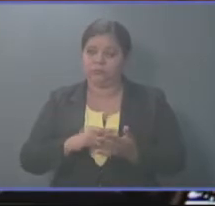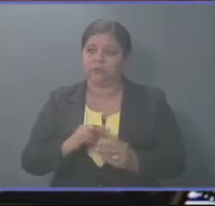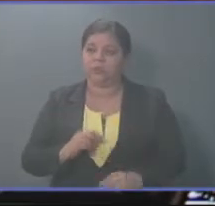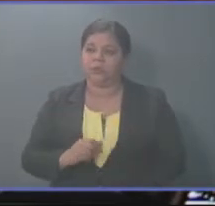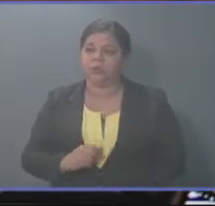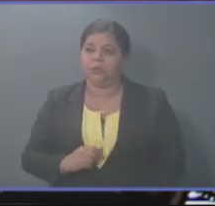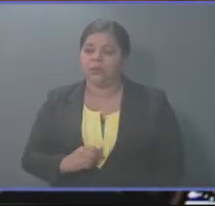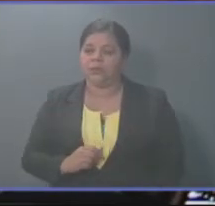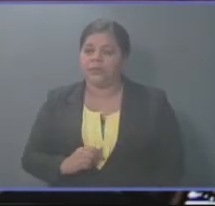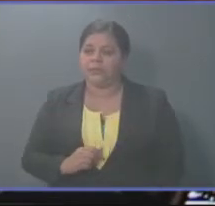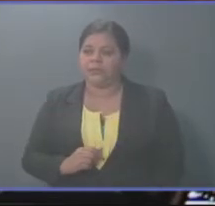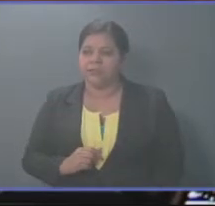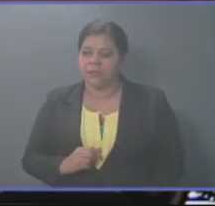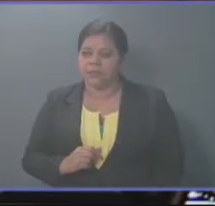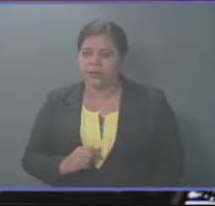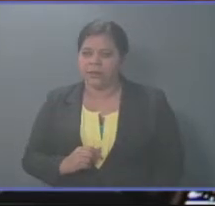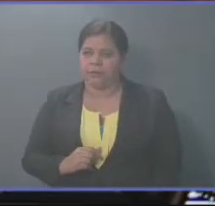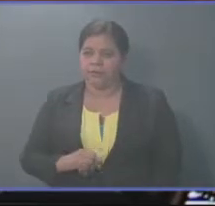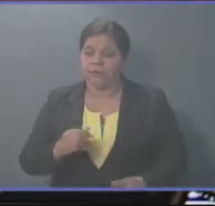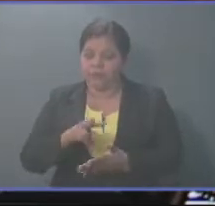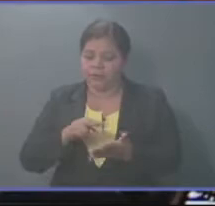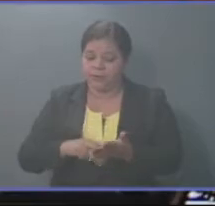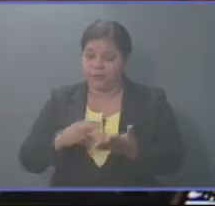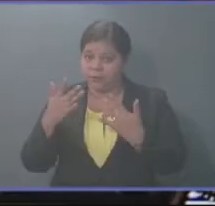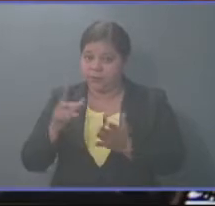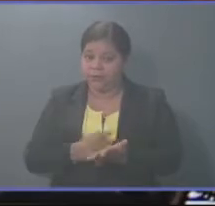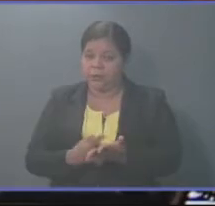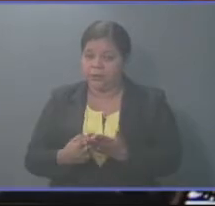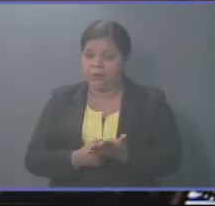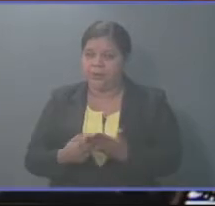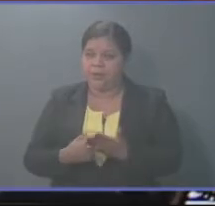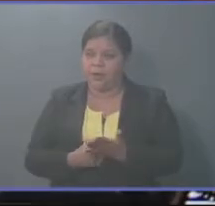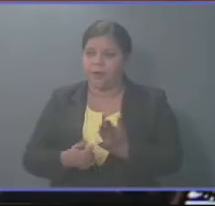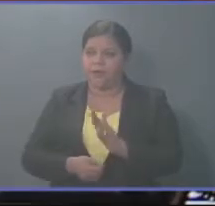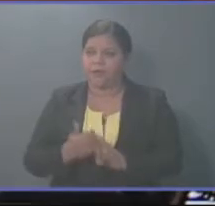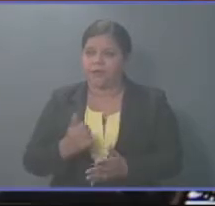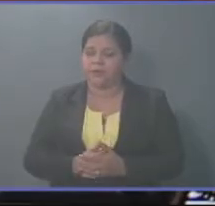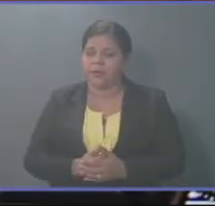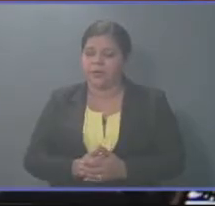íntegramente para consideración y debate del Pleno Legislativo, presidente.